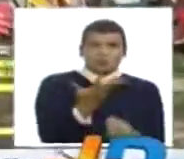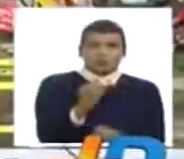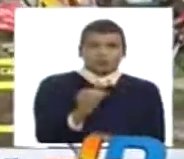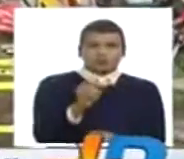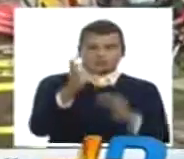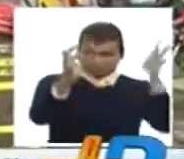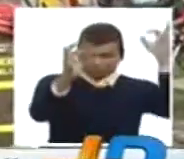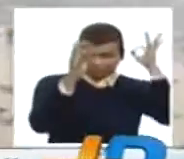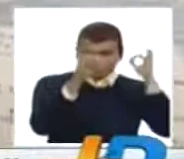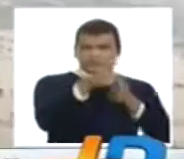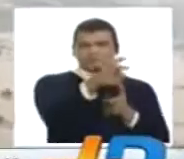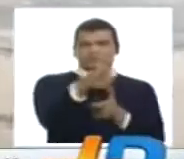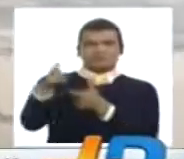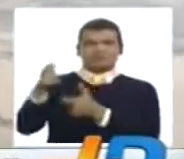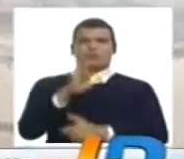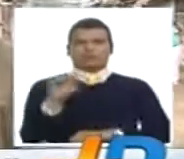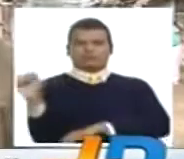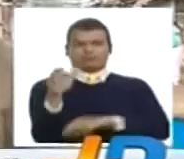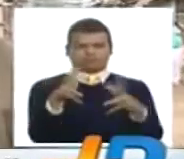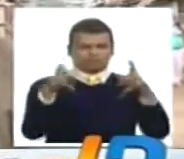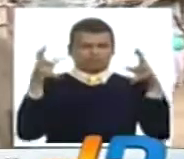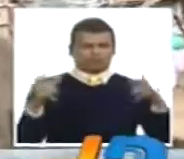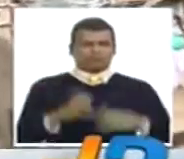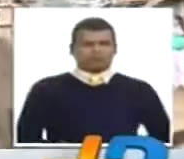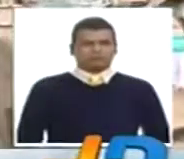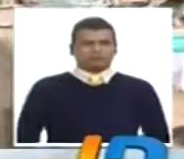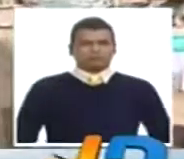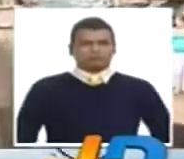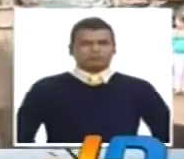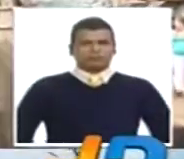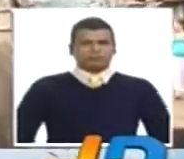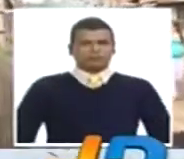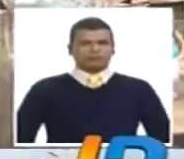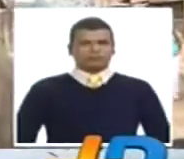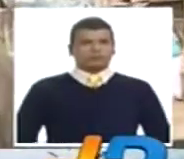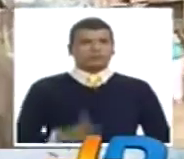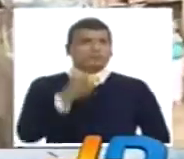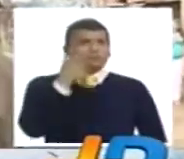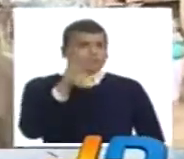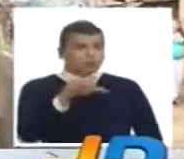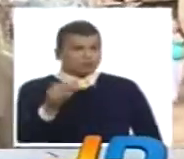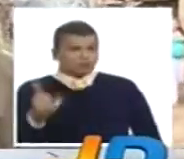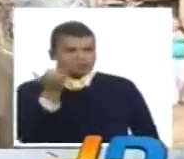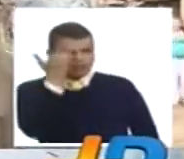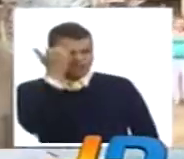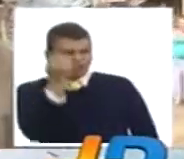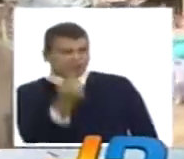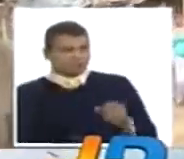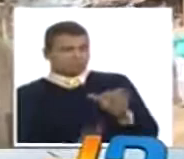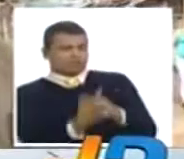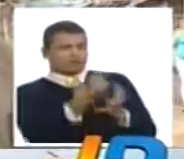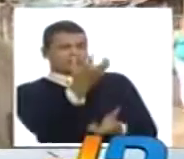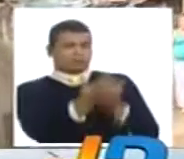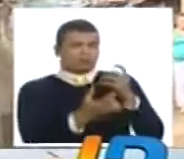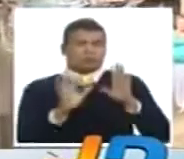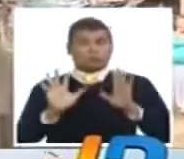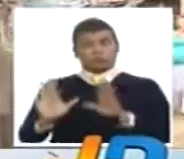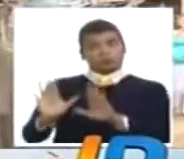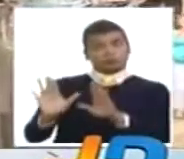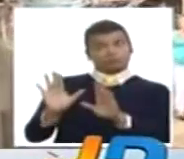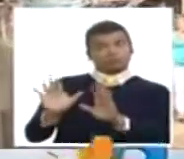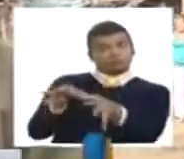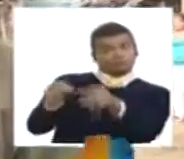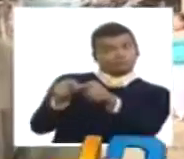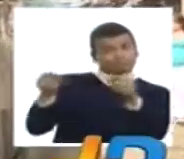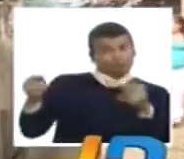de bomberos y 4 máquinas de emergencia. La gente dice que al parecer como que fue provocado el incendio. No, no, esa hipótesis todavía no la hemos manejado hasta el